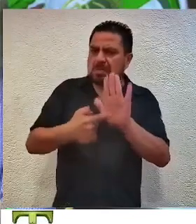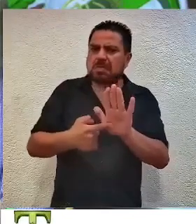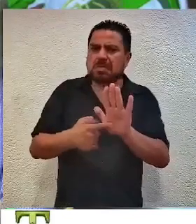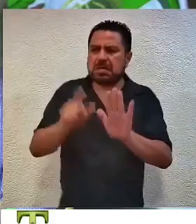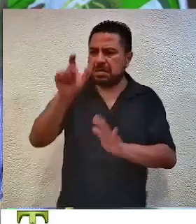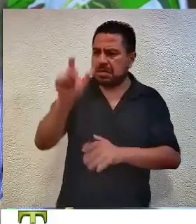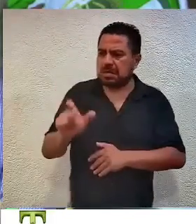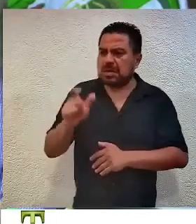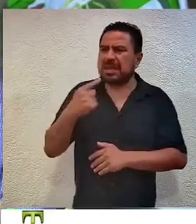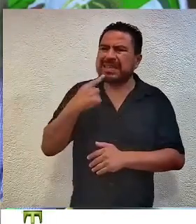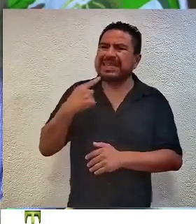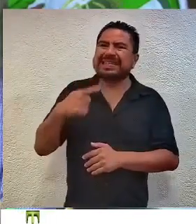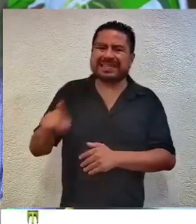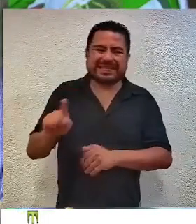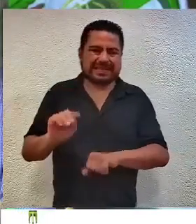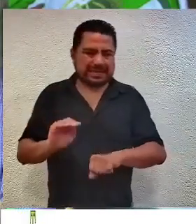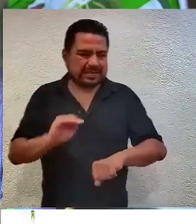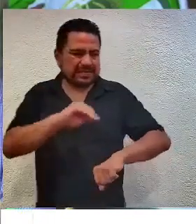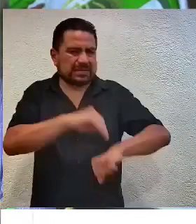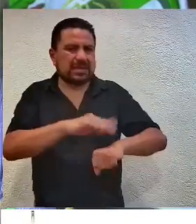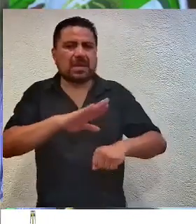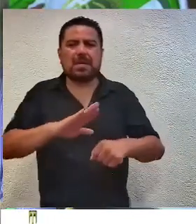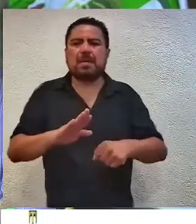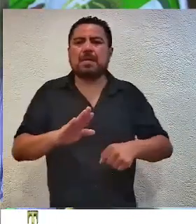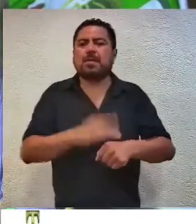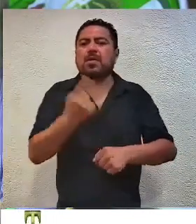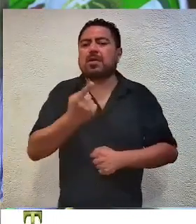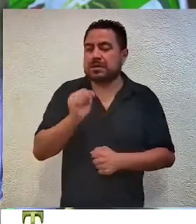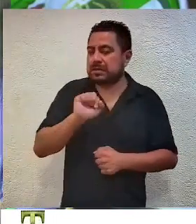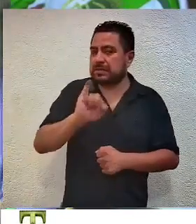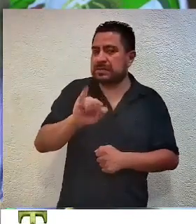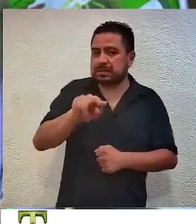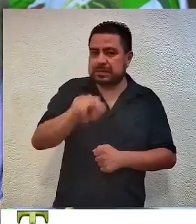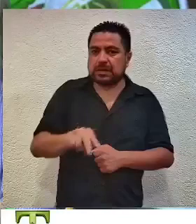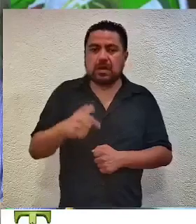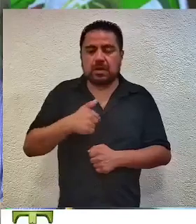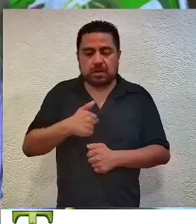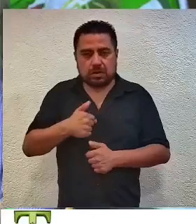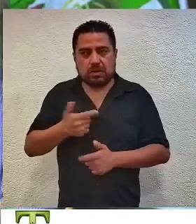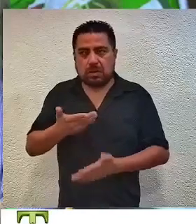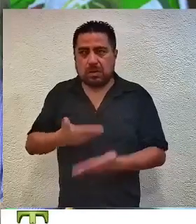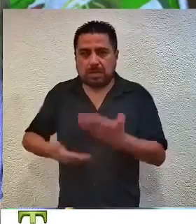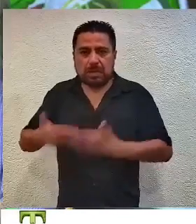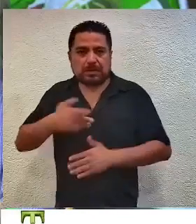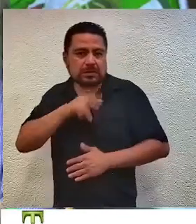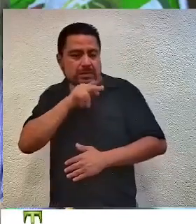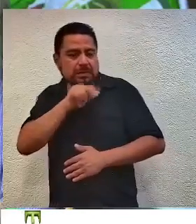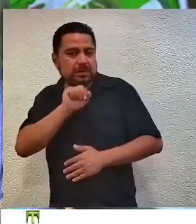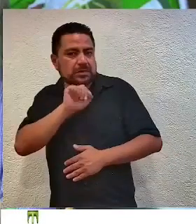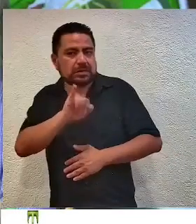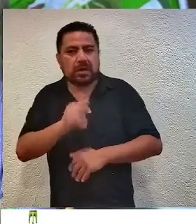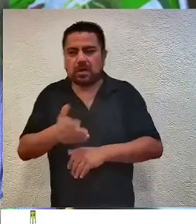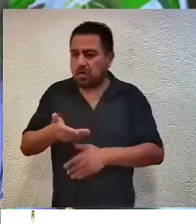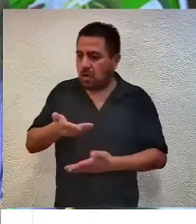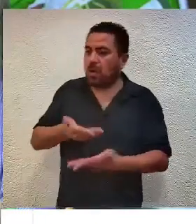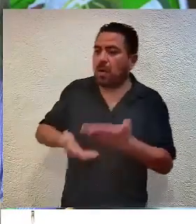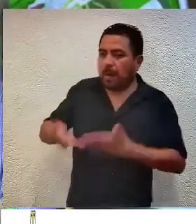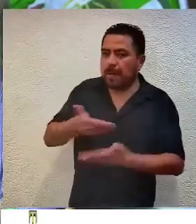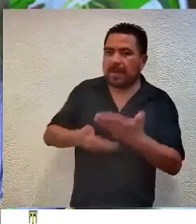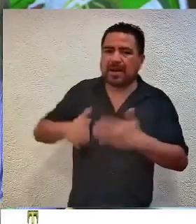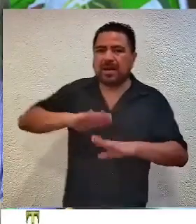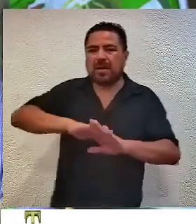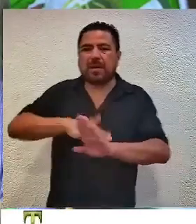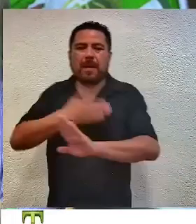queja interpuesta, porque efectivamente comparto la preocupación y la comparto de que la